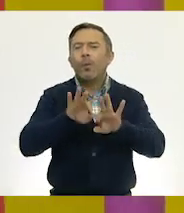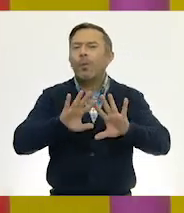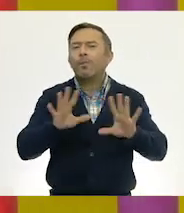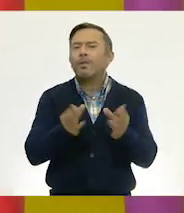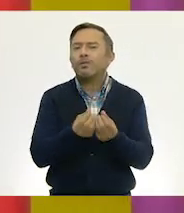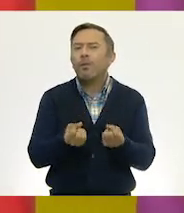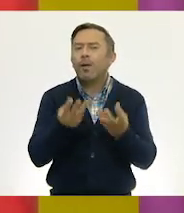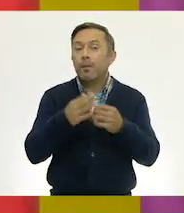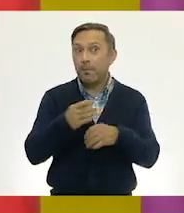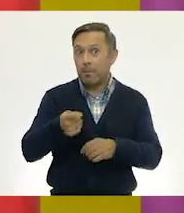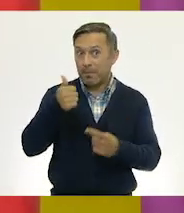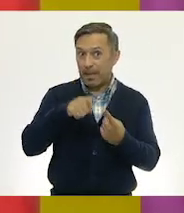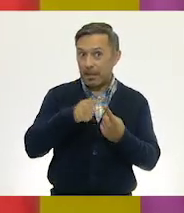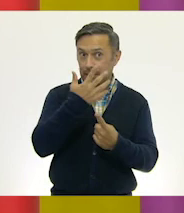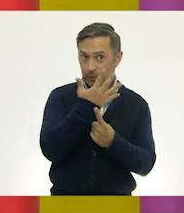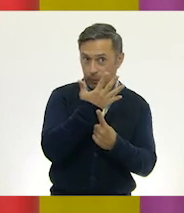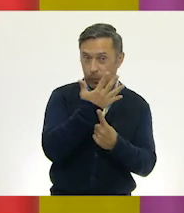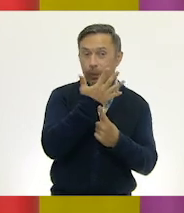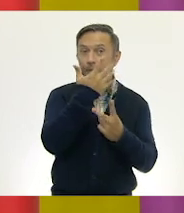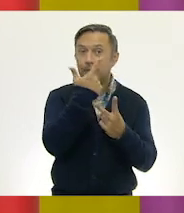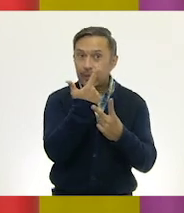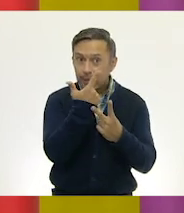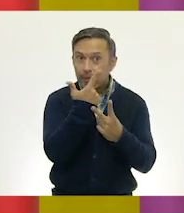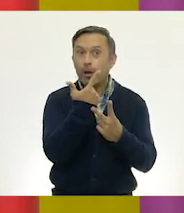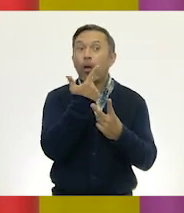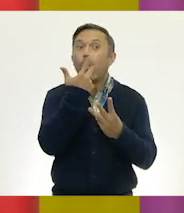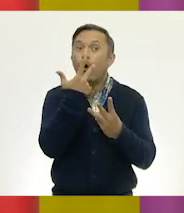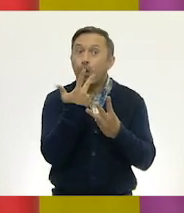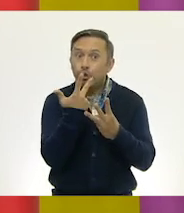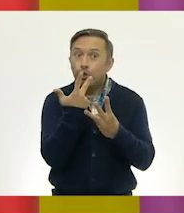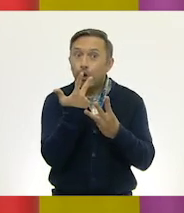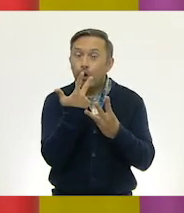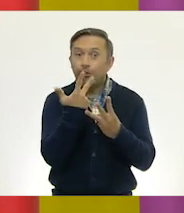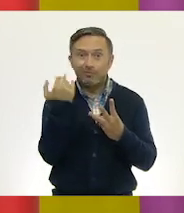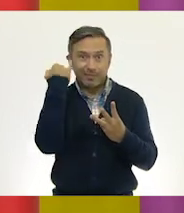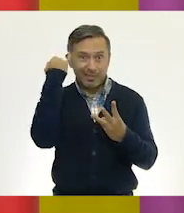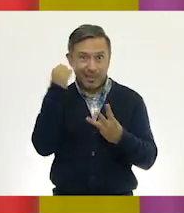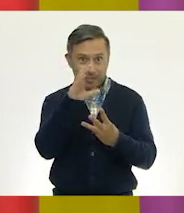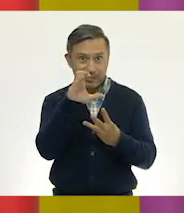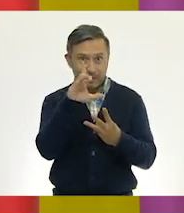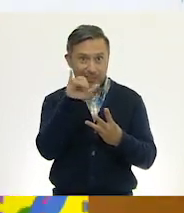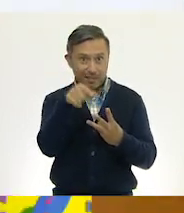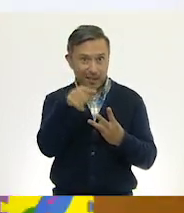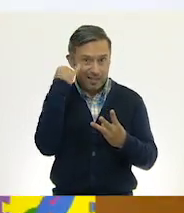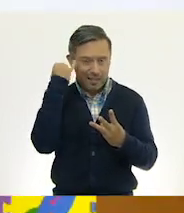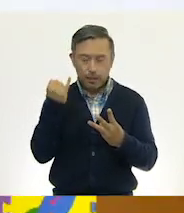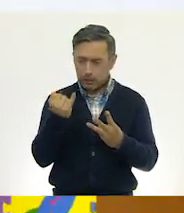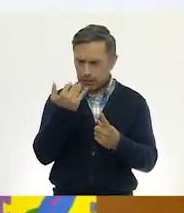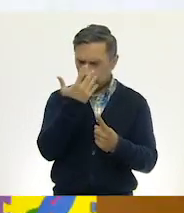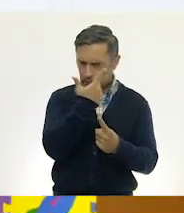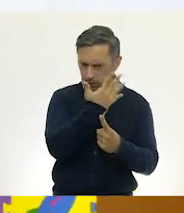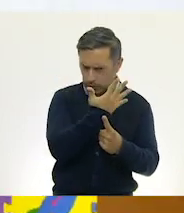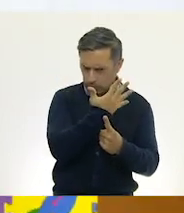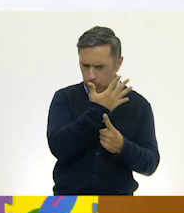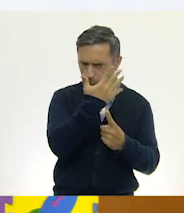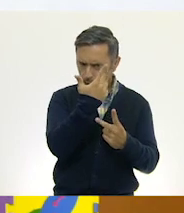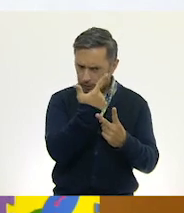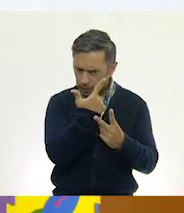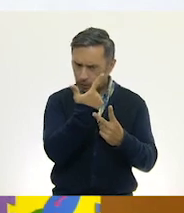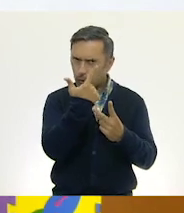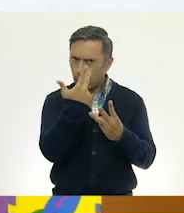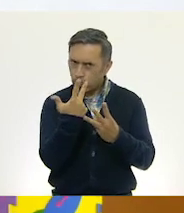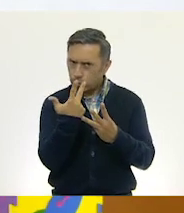es 5, 7 y 8 y nos la mandó Cecilia. ¿5, 7 y 8? Así es. A ver, voy a